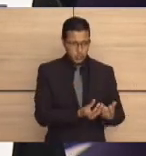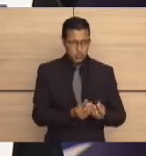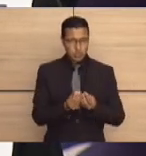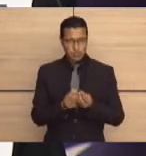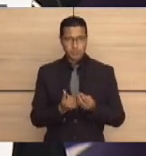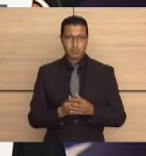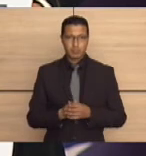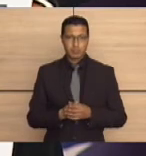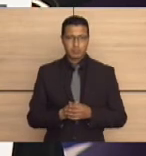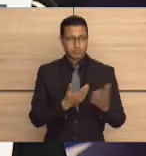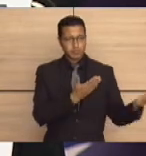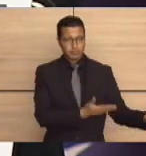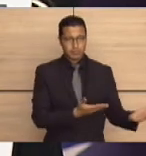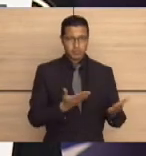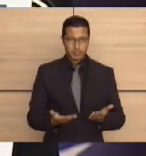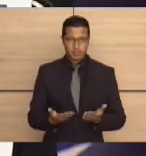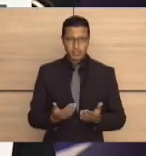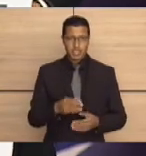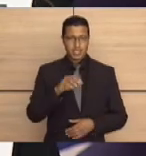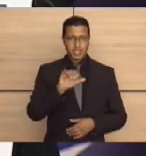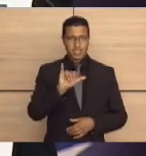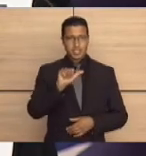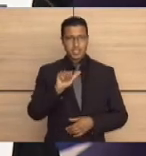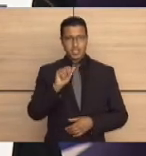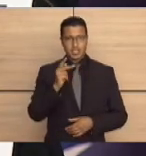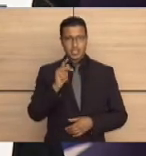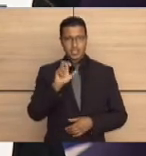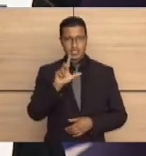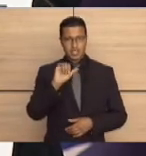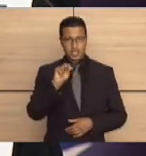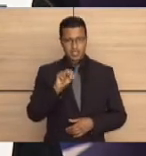convoca. Bienvenida, Jacqueline Jiménez Lozano.